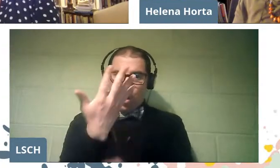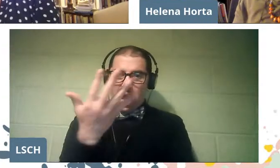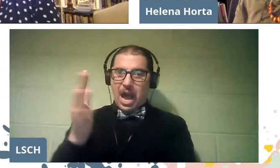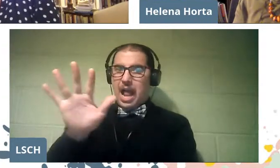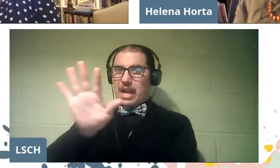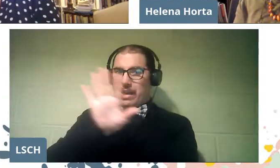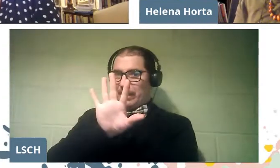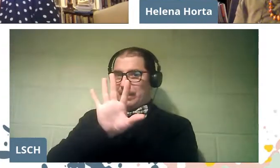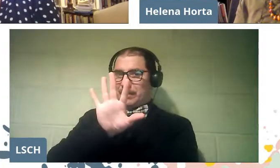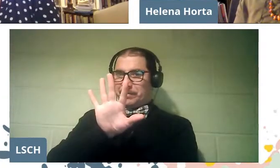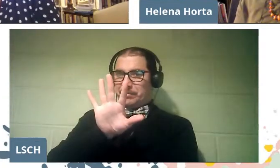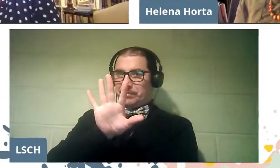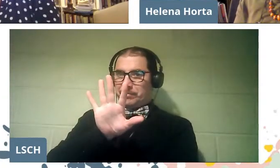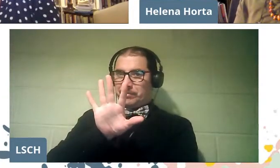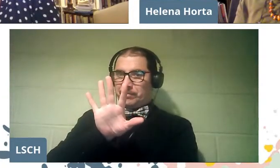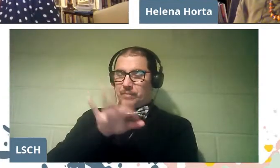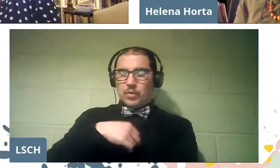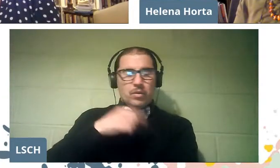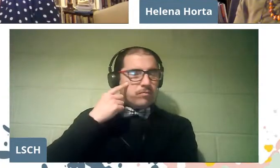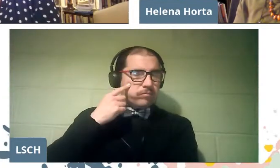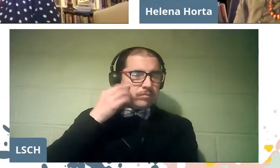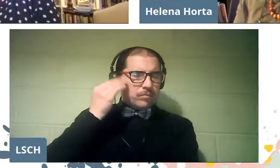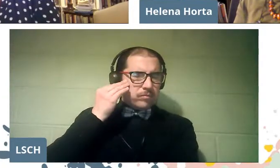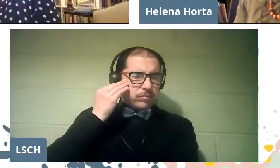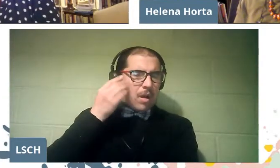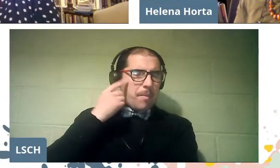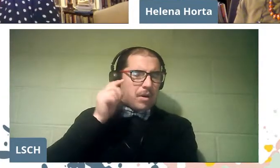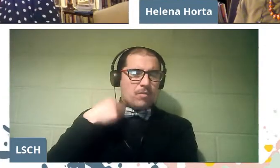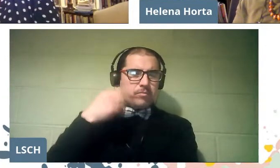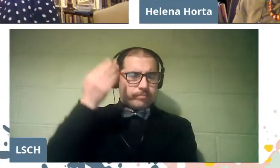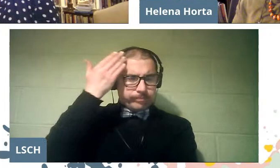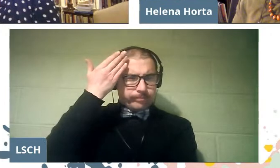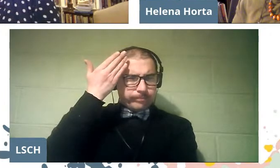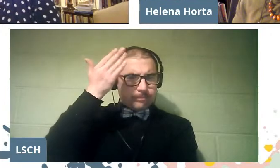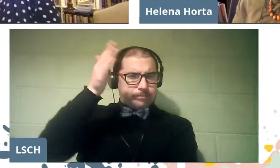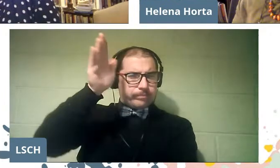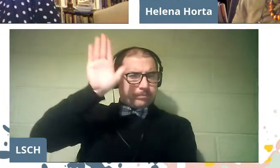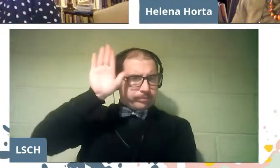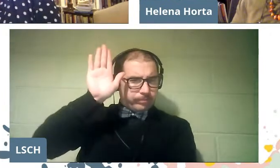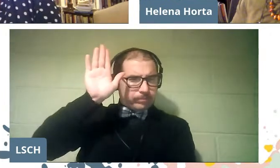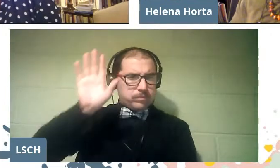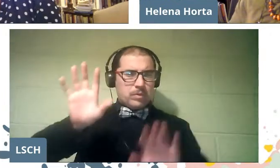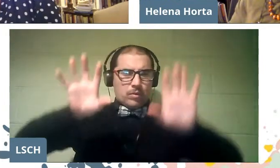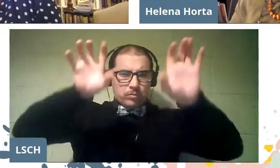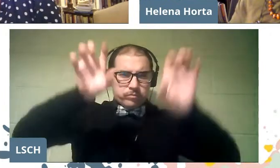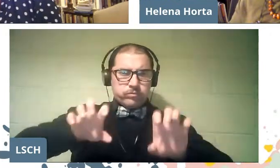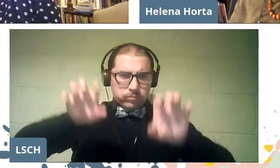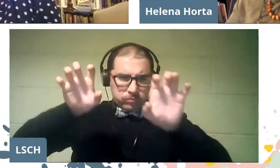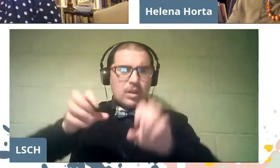lo tenía grabado en la mente y eso significa una